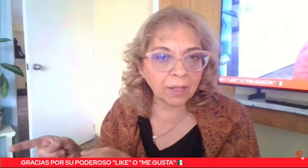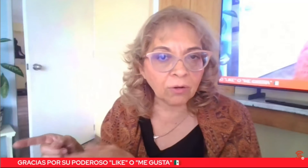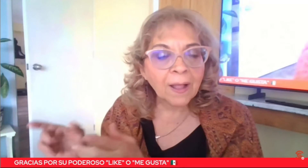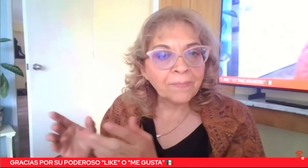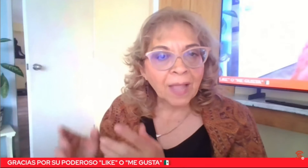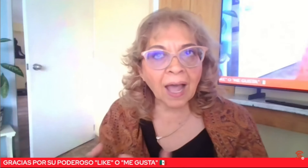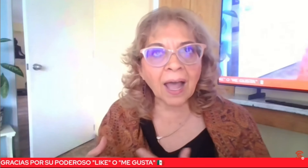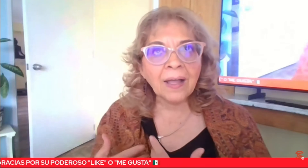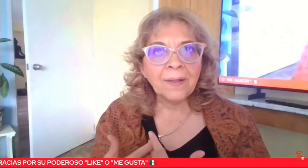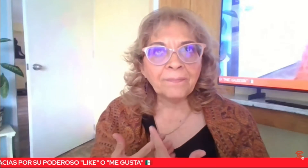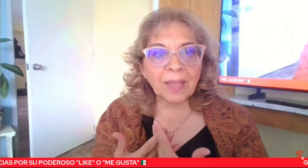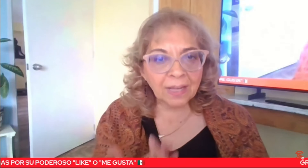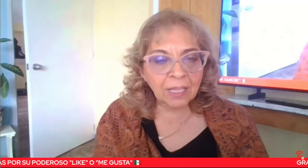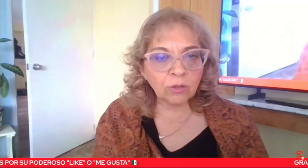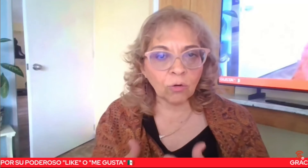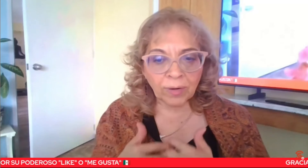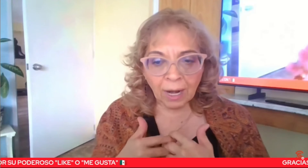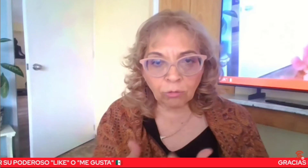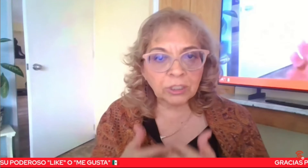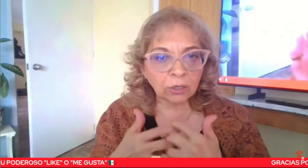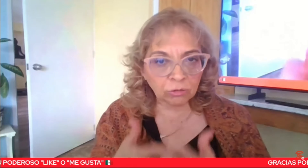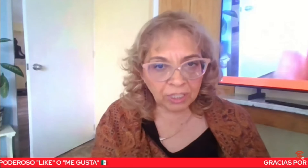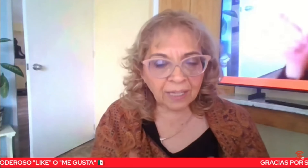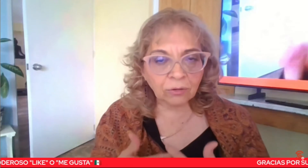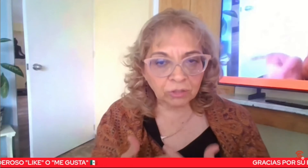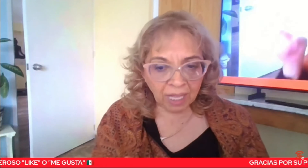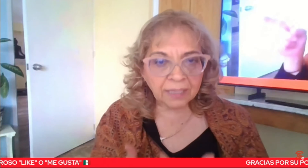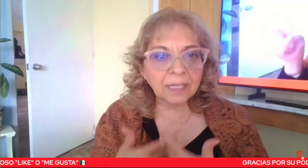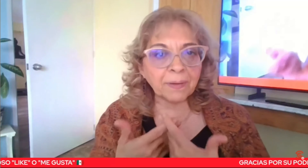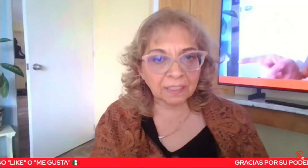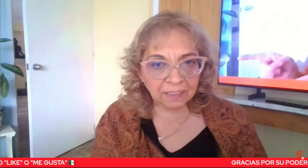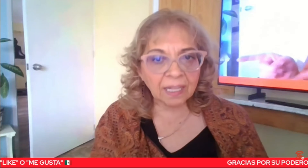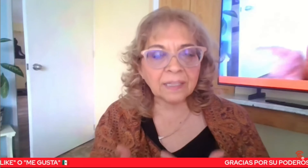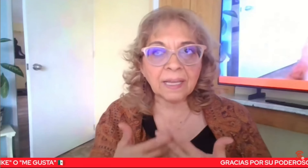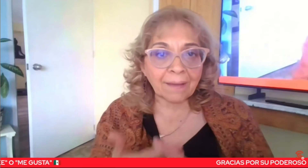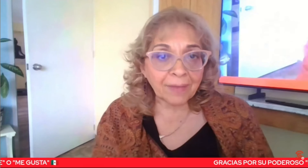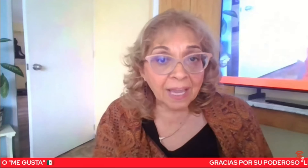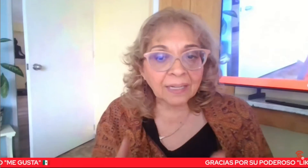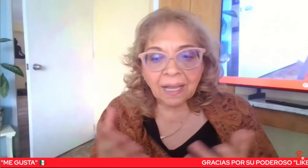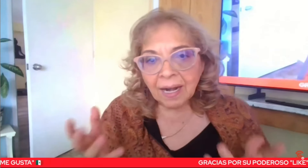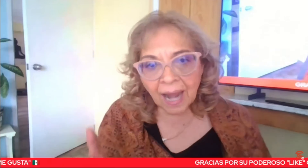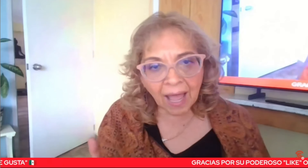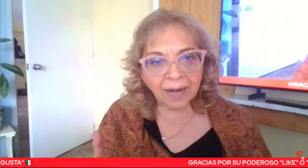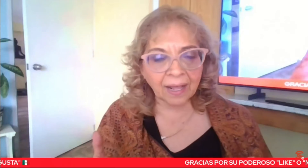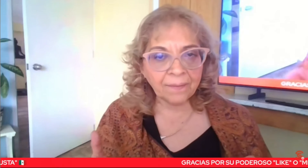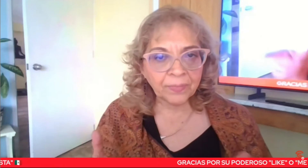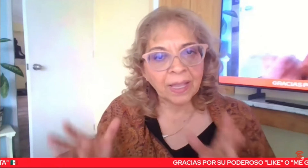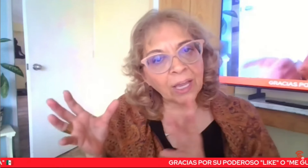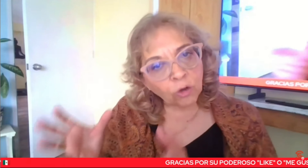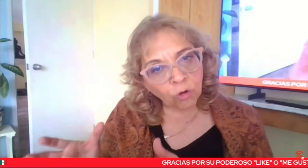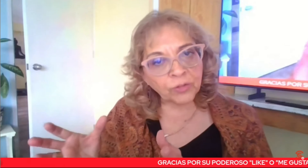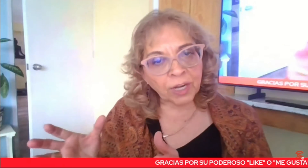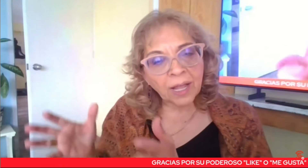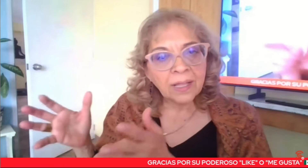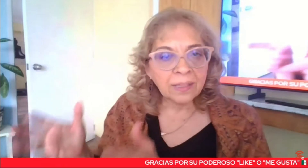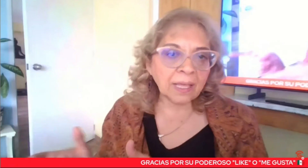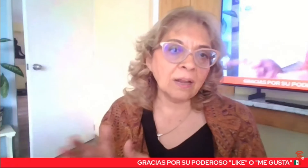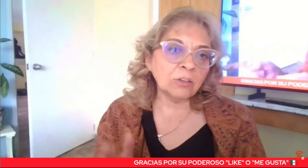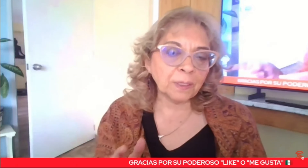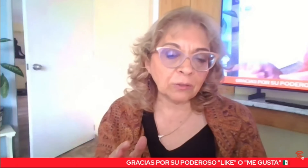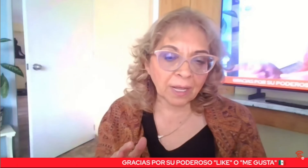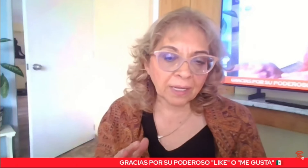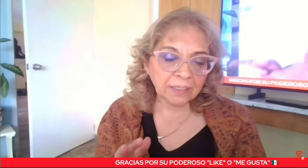Obrador, ha tenido una lucha constante, persistente, abierta, clara, en contra de